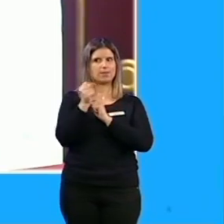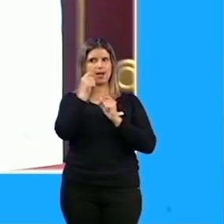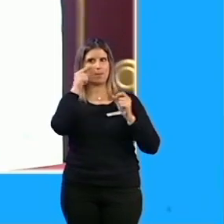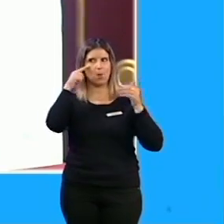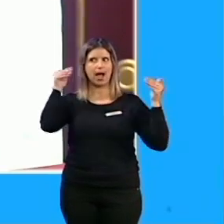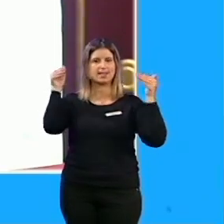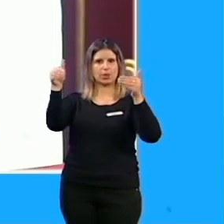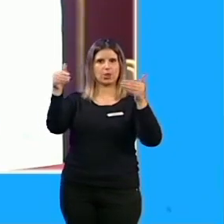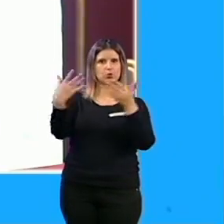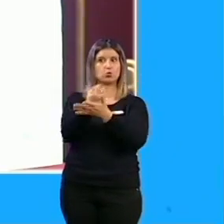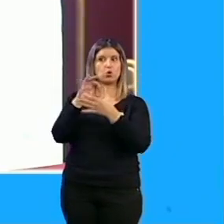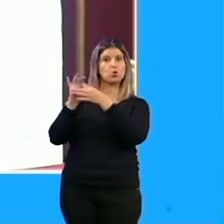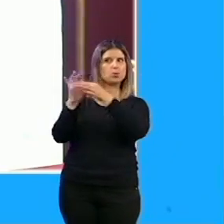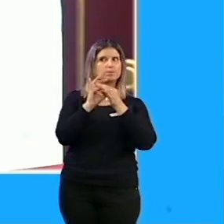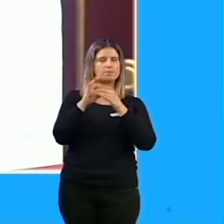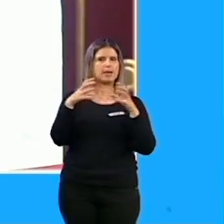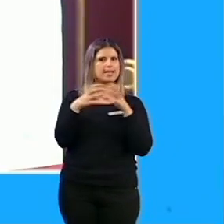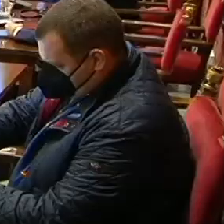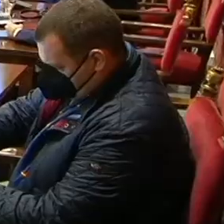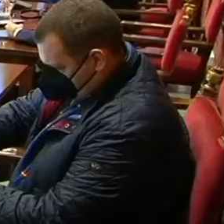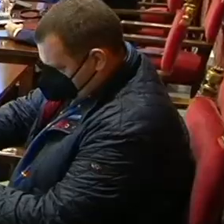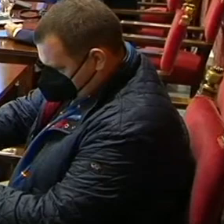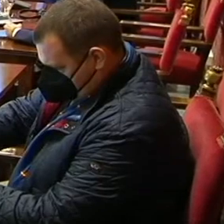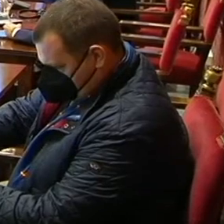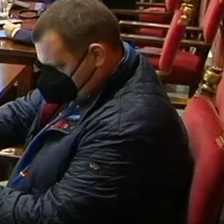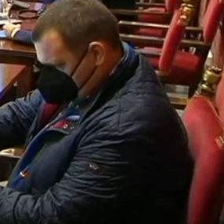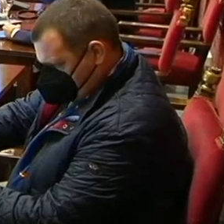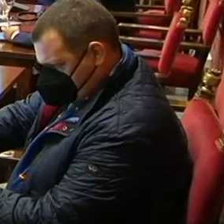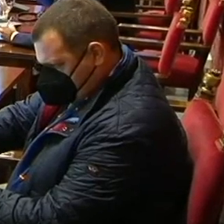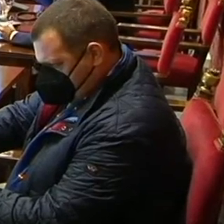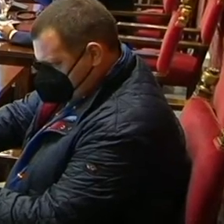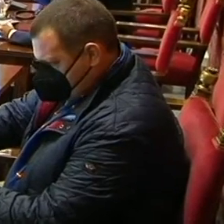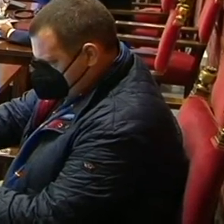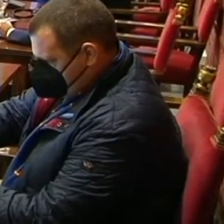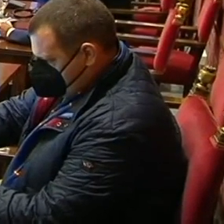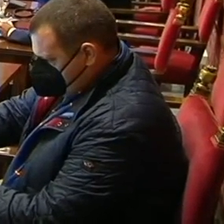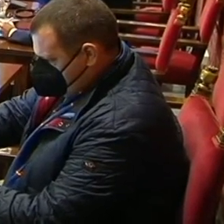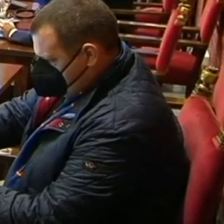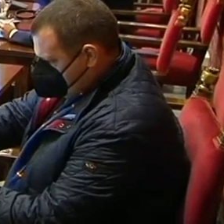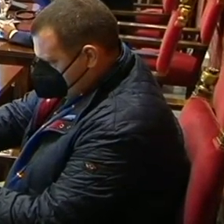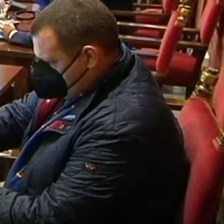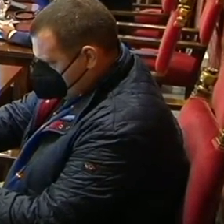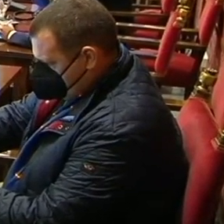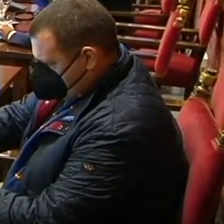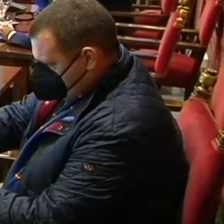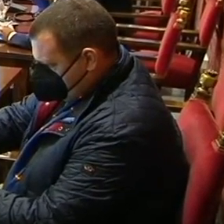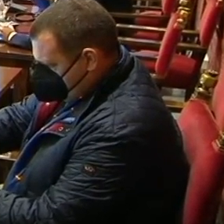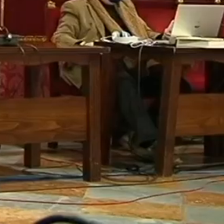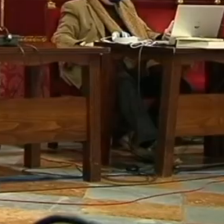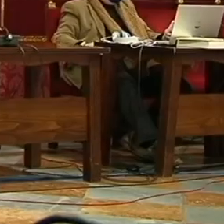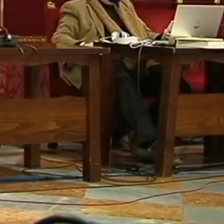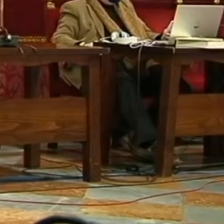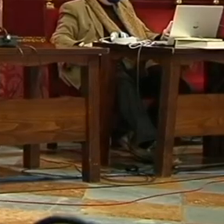abiertos todos a una para que Granada no pierda este tren. Y ante las propuestas realizadas por la oposición, Olivares las ha recogido para